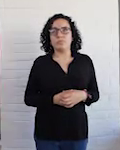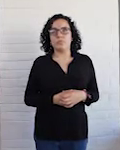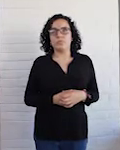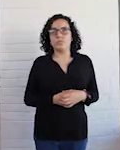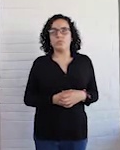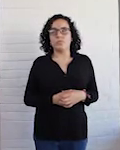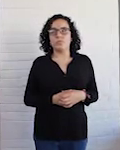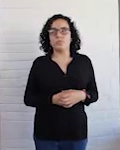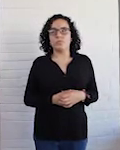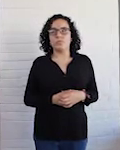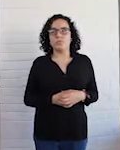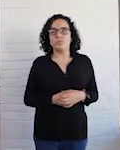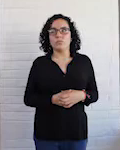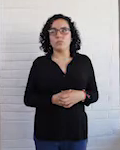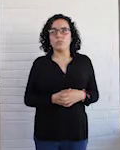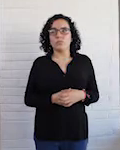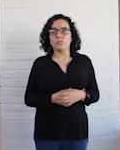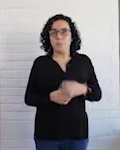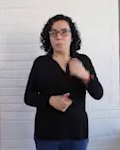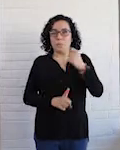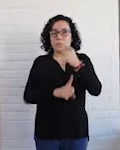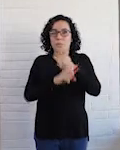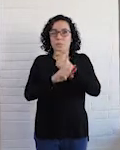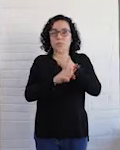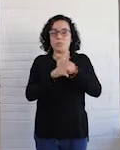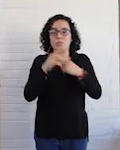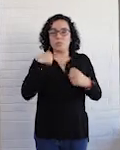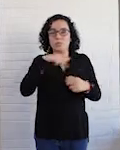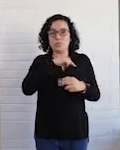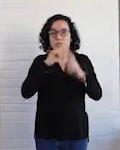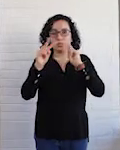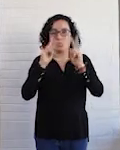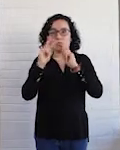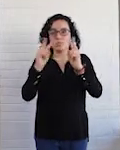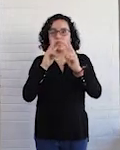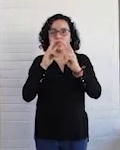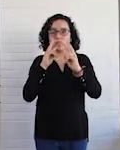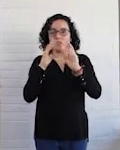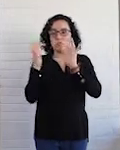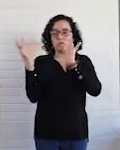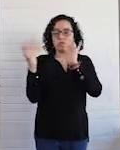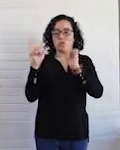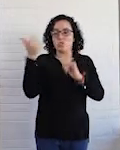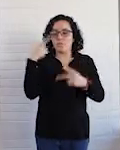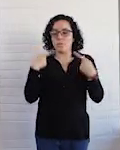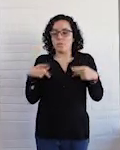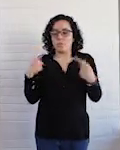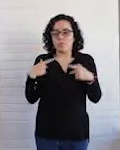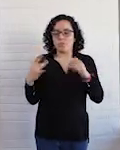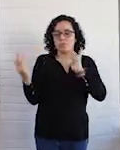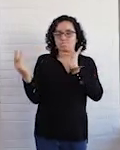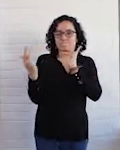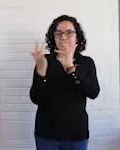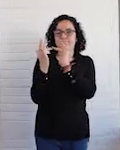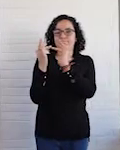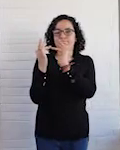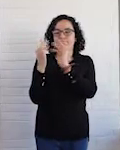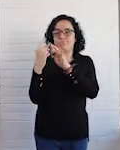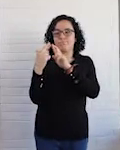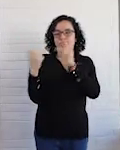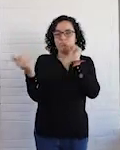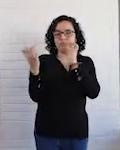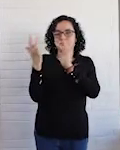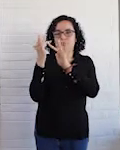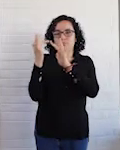El gran reto, después de lo que hemos platicado, es conectar con otra persona. Ese es siempre el